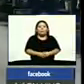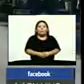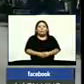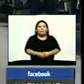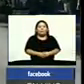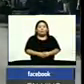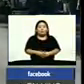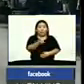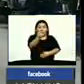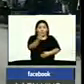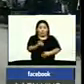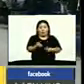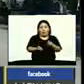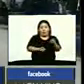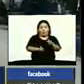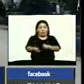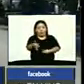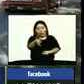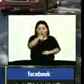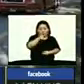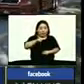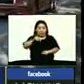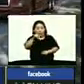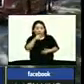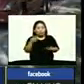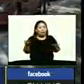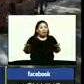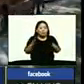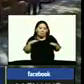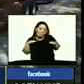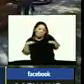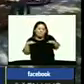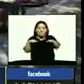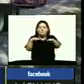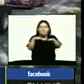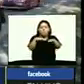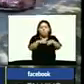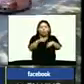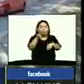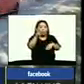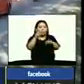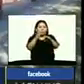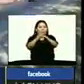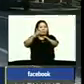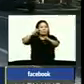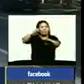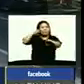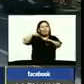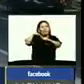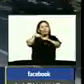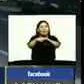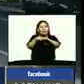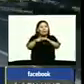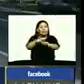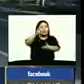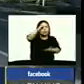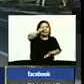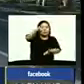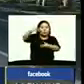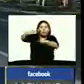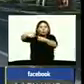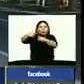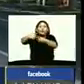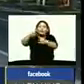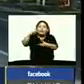Un conductor en estado de ebriedad generó un accidente de tránsito entre dos rastras que transportaban cilindro de gas